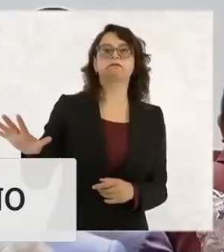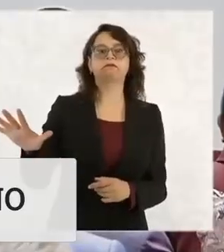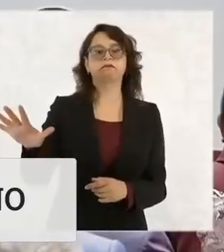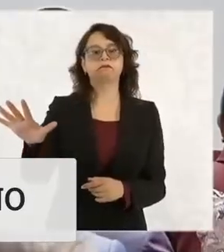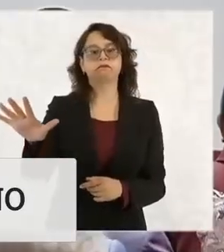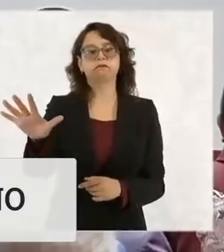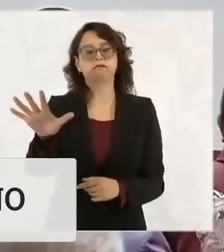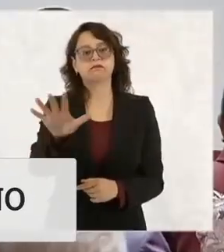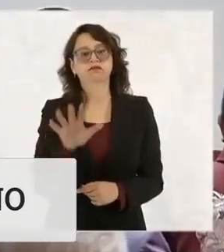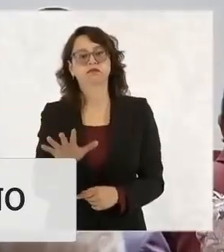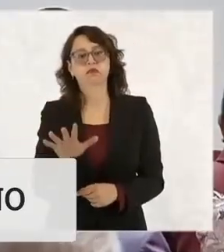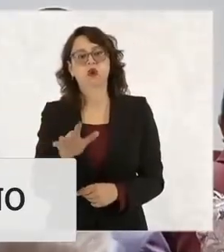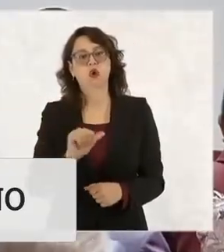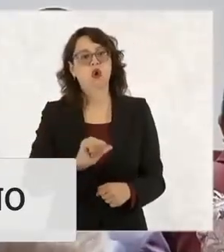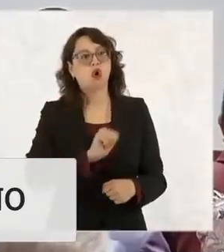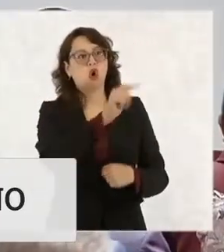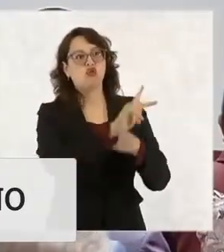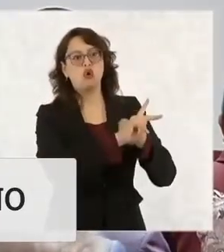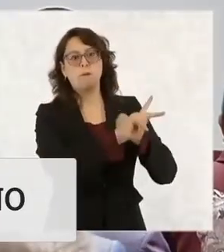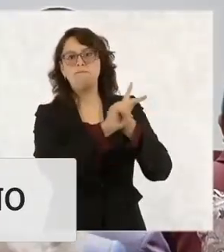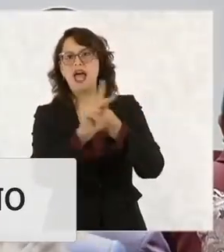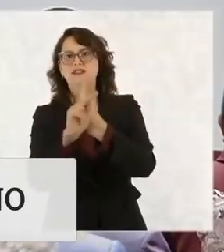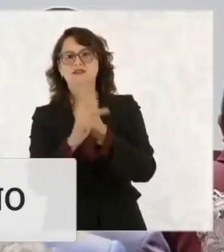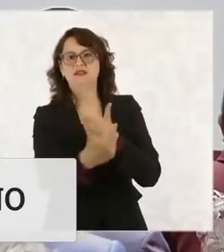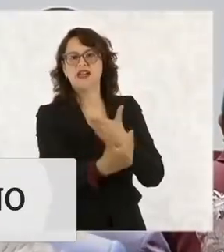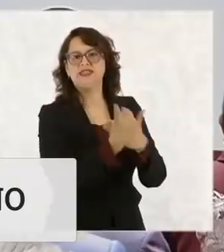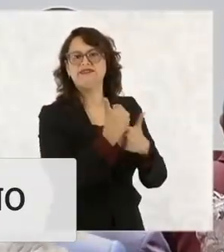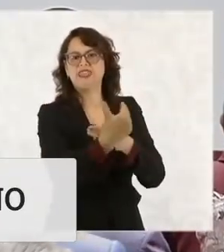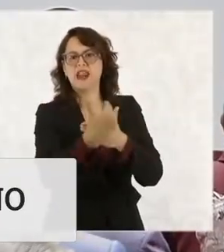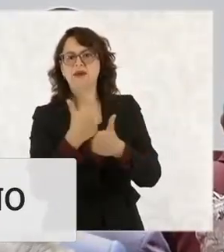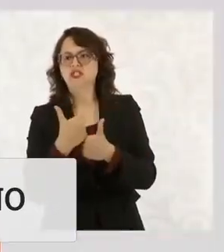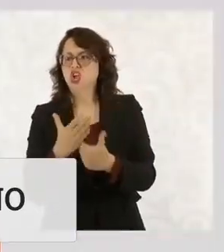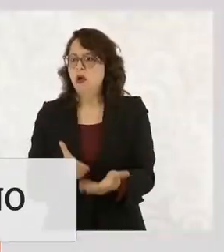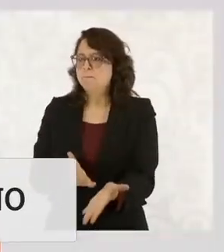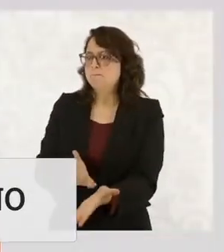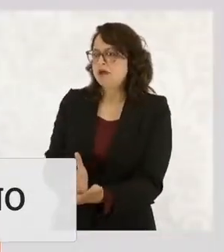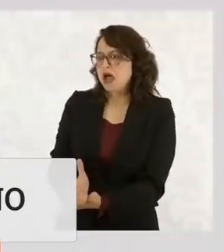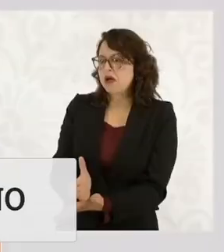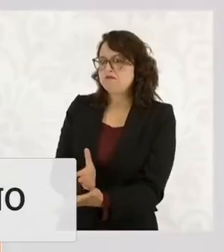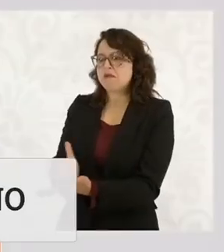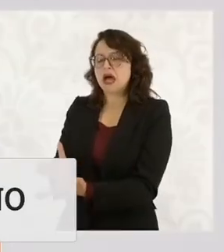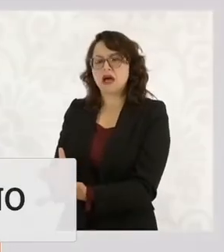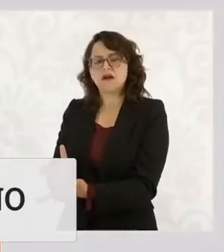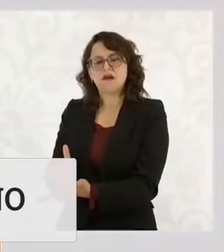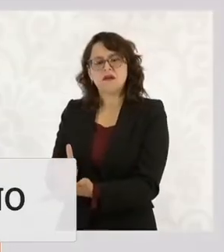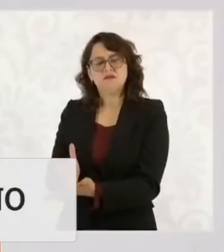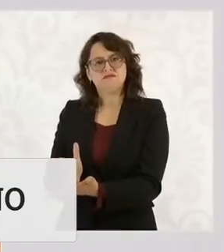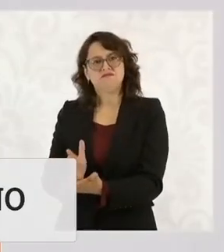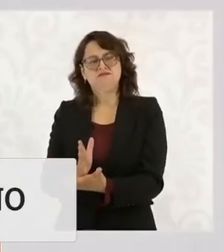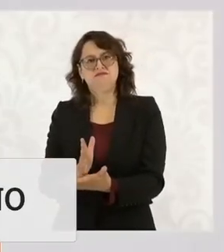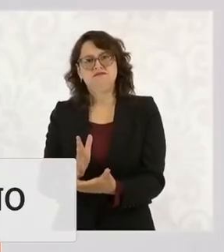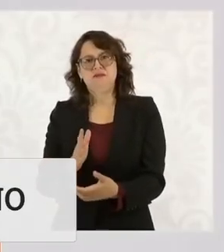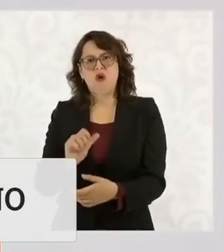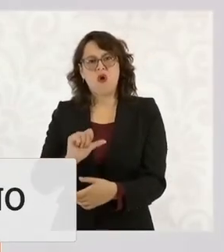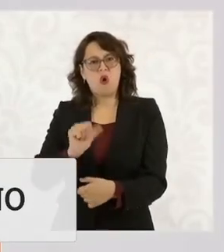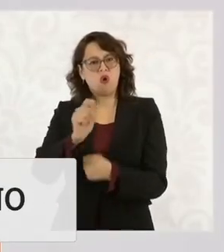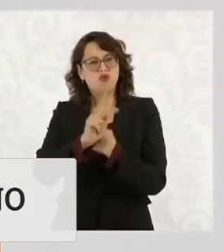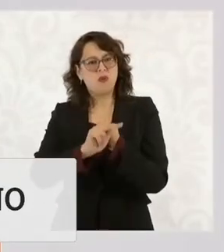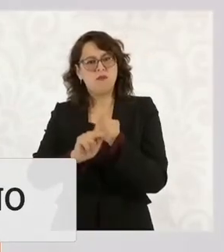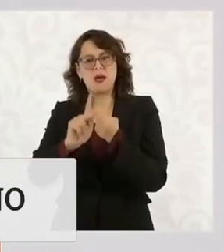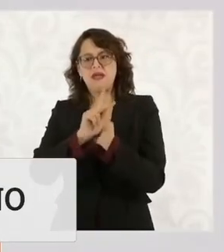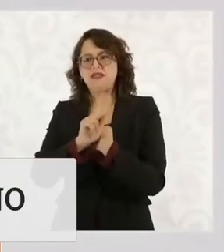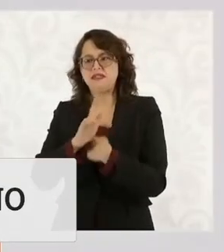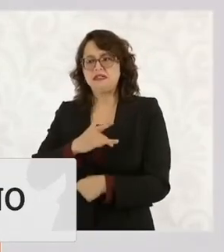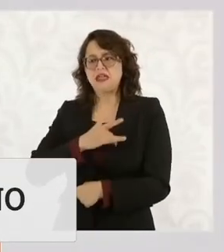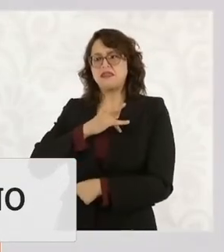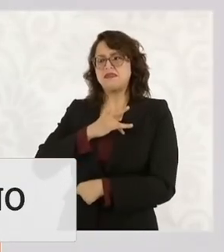circunstancia, aceptará intervenciones, intromisiones o cualquier otro acto desde el extranjero que